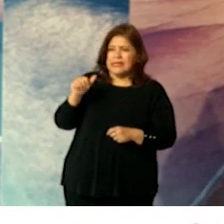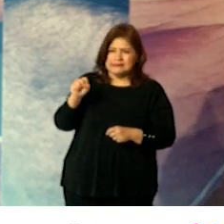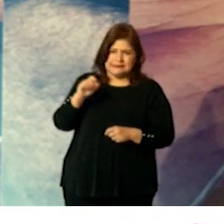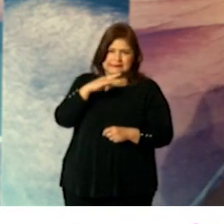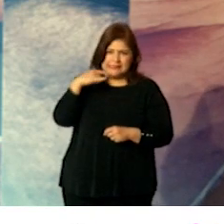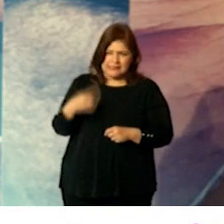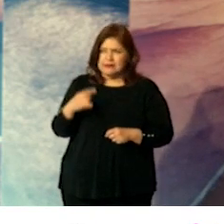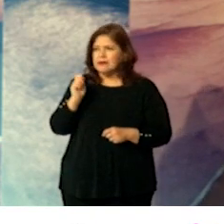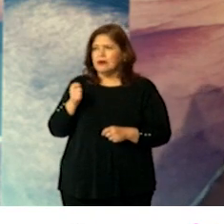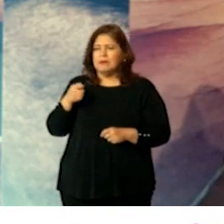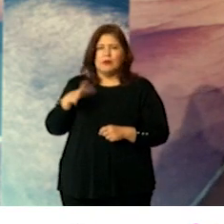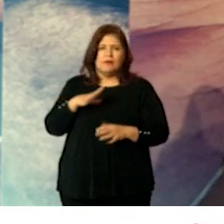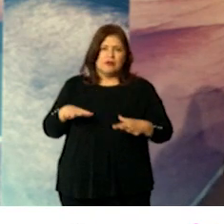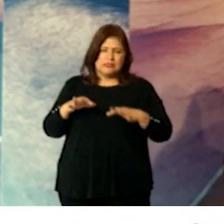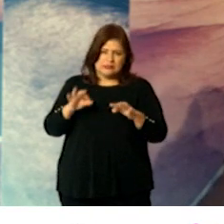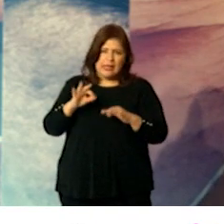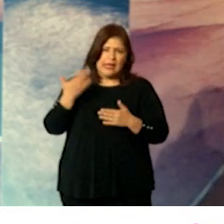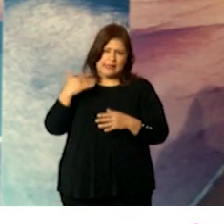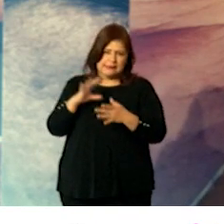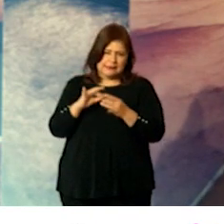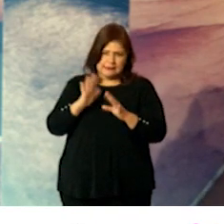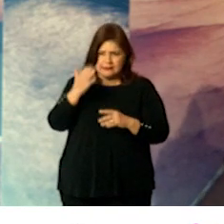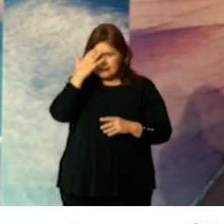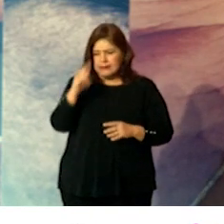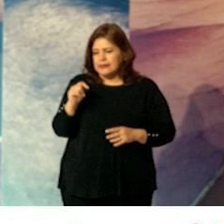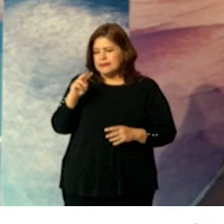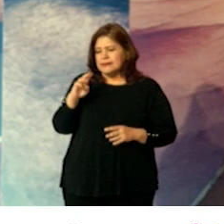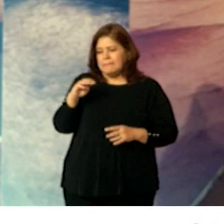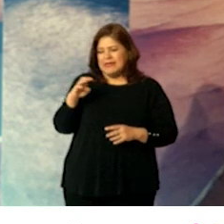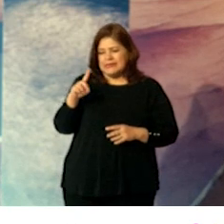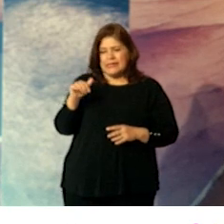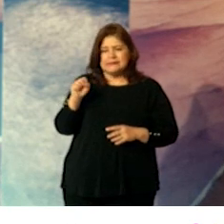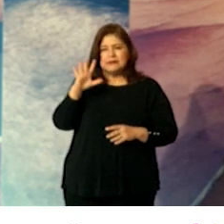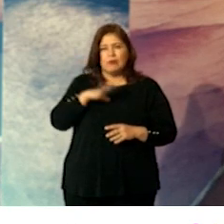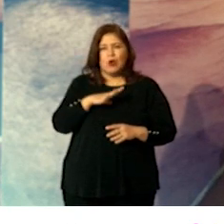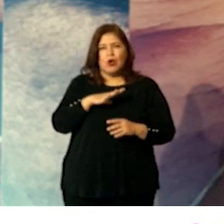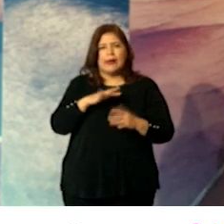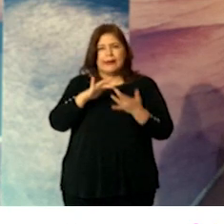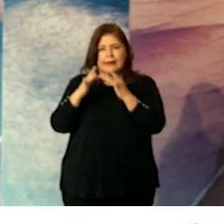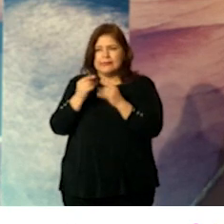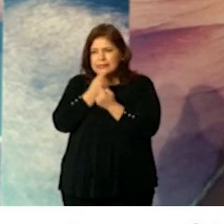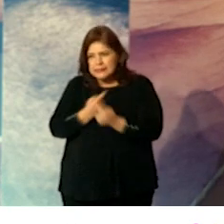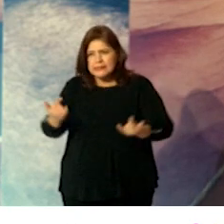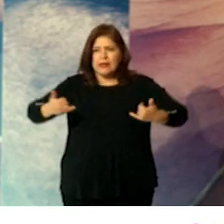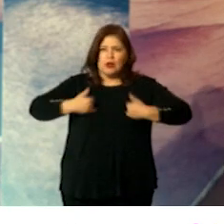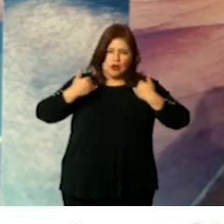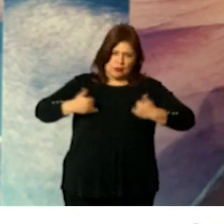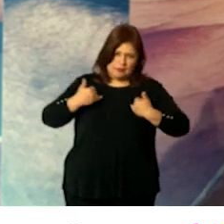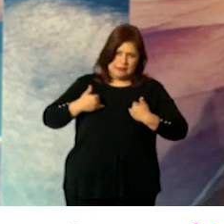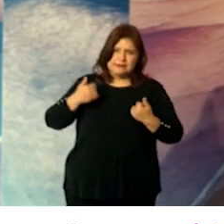ya escucharla en un primer momento, y Tremendas es una red de niñas, adolescentes y jóvenes. Entonces es un